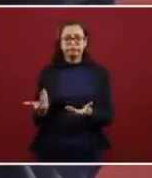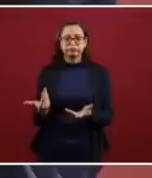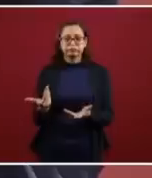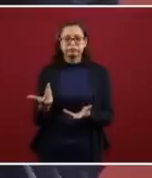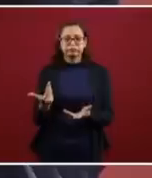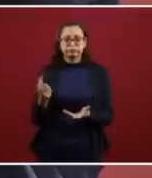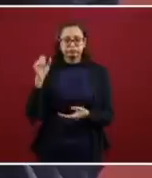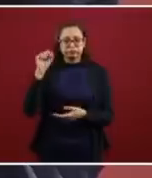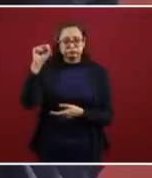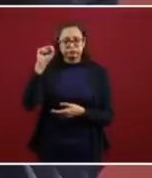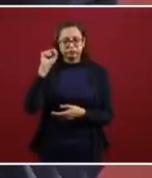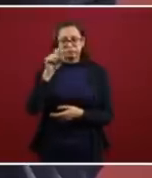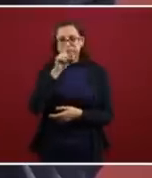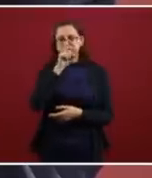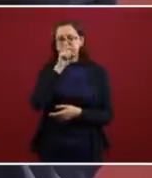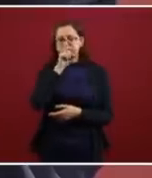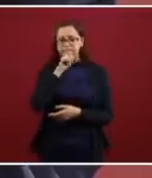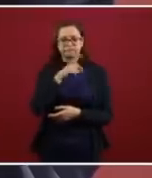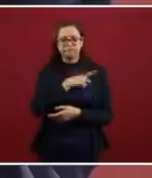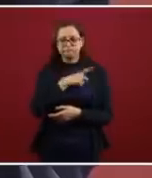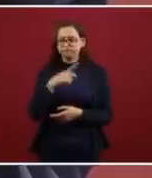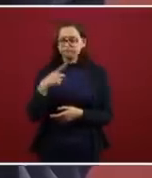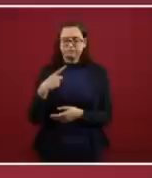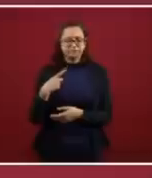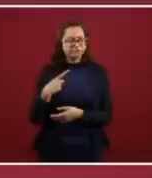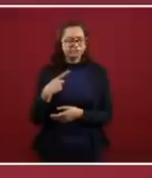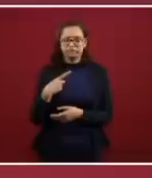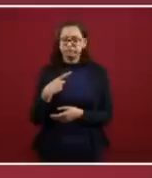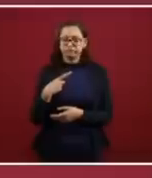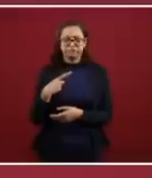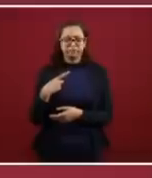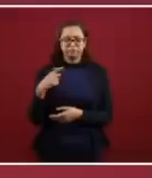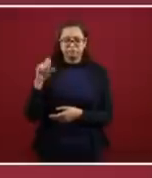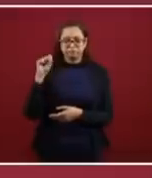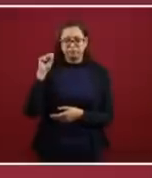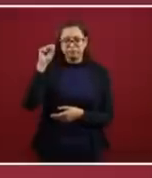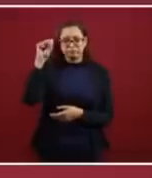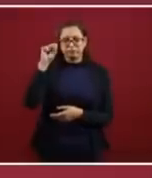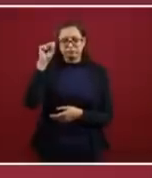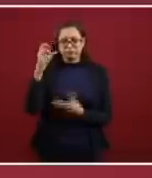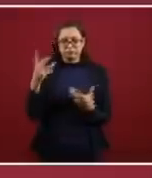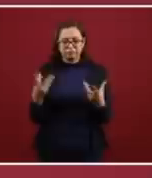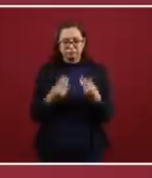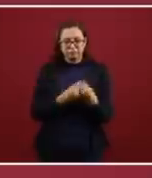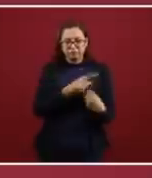interna de los sindicatos. No debe de haber sindicatos de Estado,